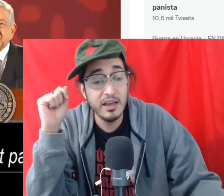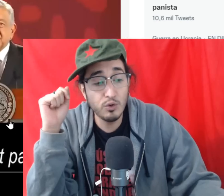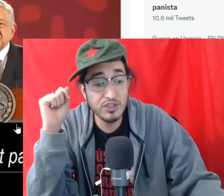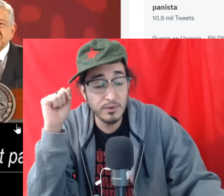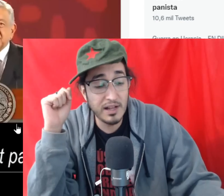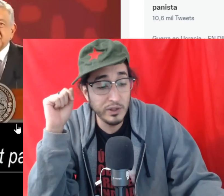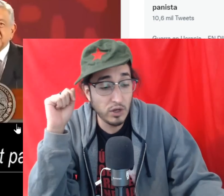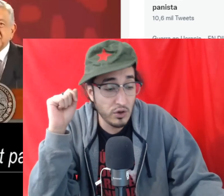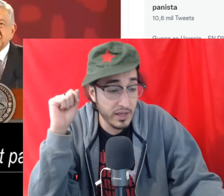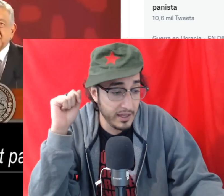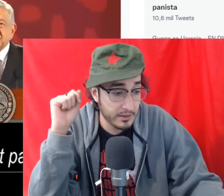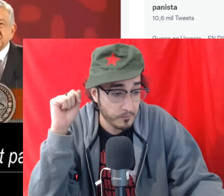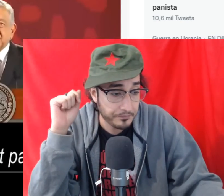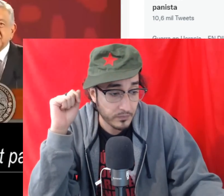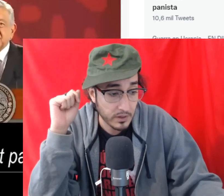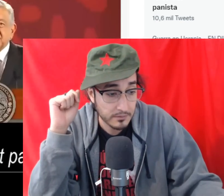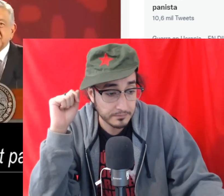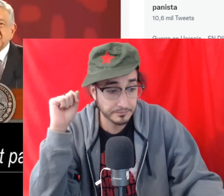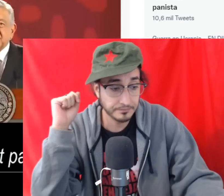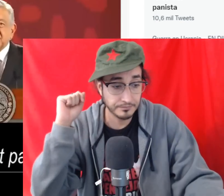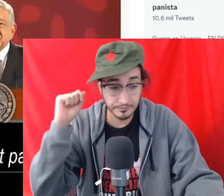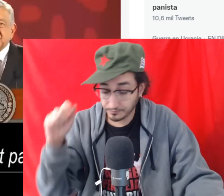escuchemos al sweet cotton head